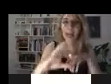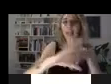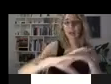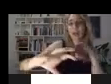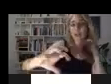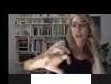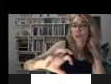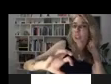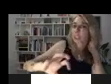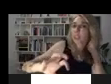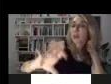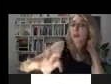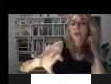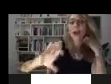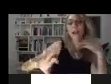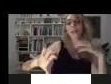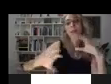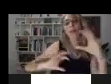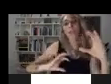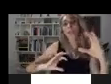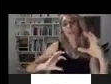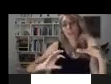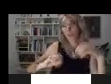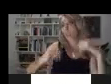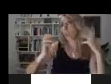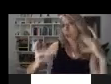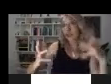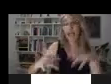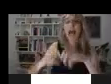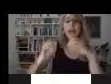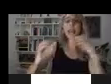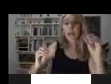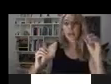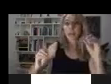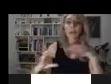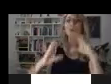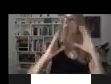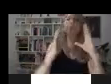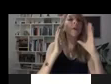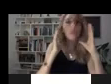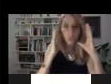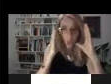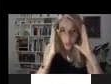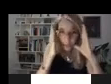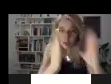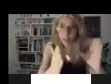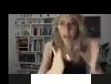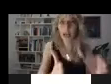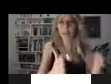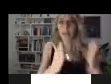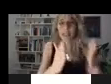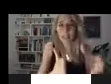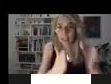Por acá iba. Entonces, no hay procesos de vuelta aislados, no puedo